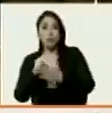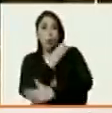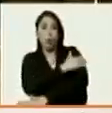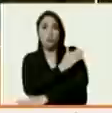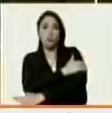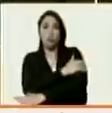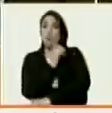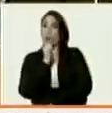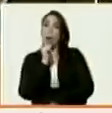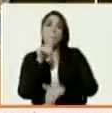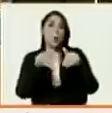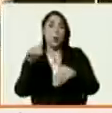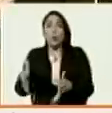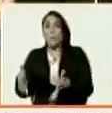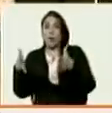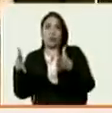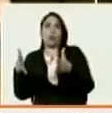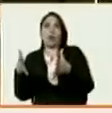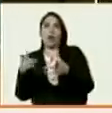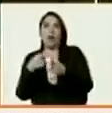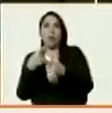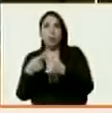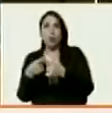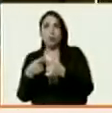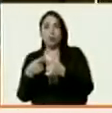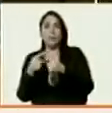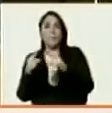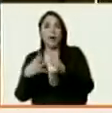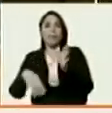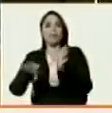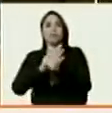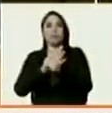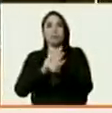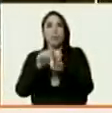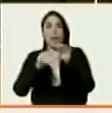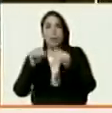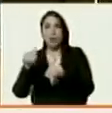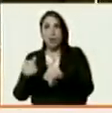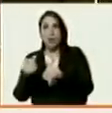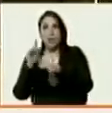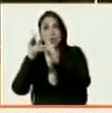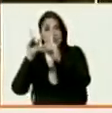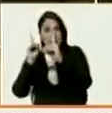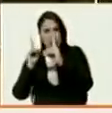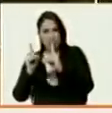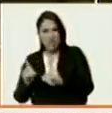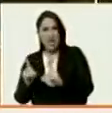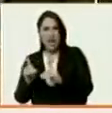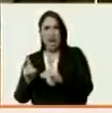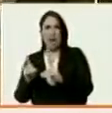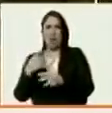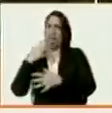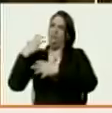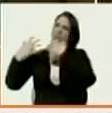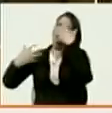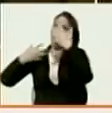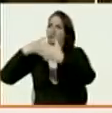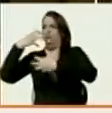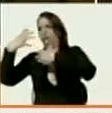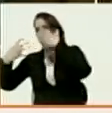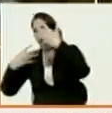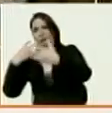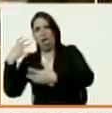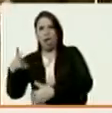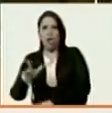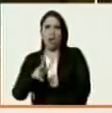no tener los votos para su reelección, decidieron armar un escándalo, y con un escándalo,